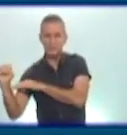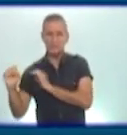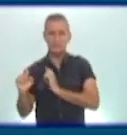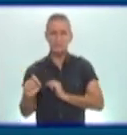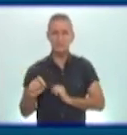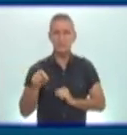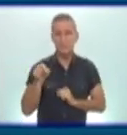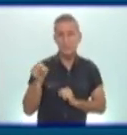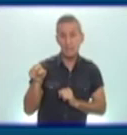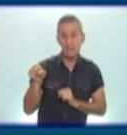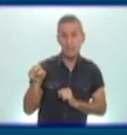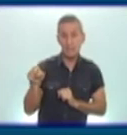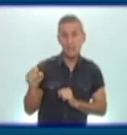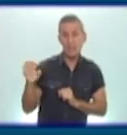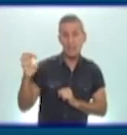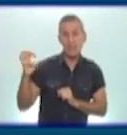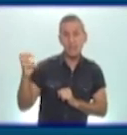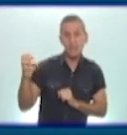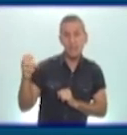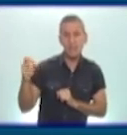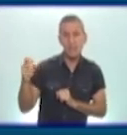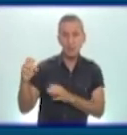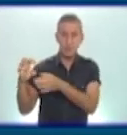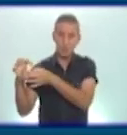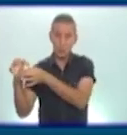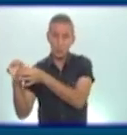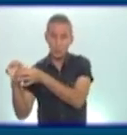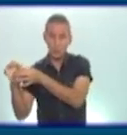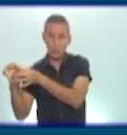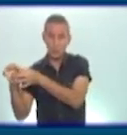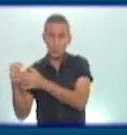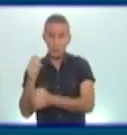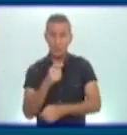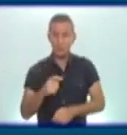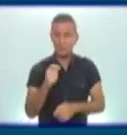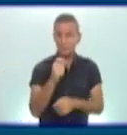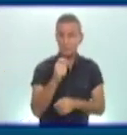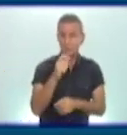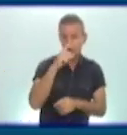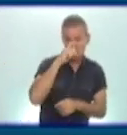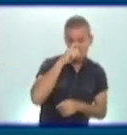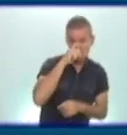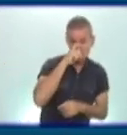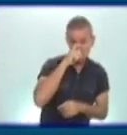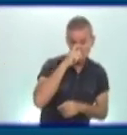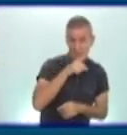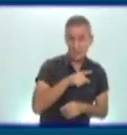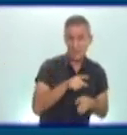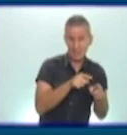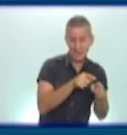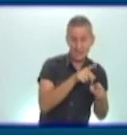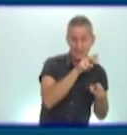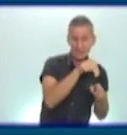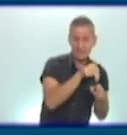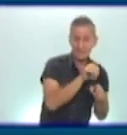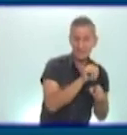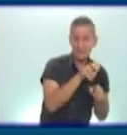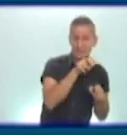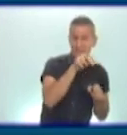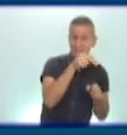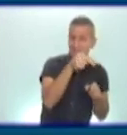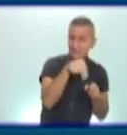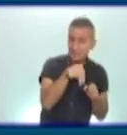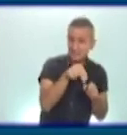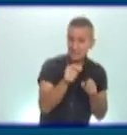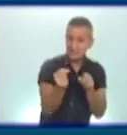nos determinan el número y el género del sustantivo niño. Hasta la Ñ, el sustantivo no varía. Fíjense